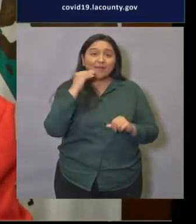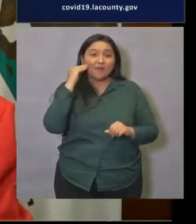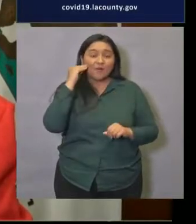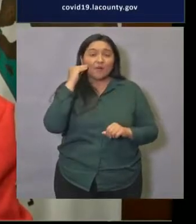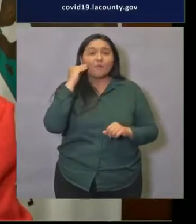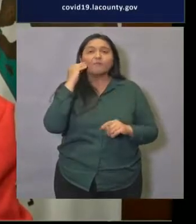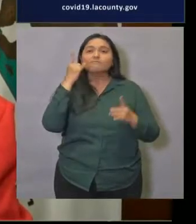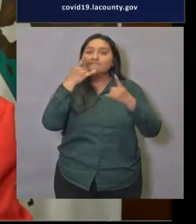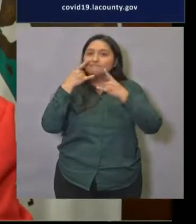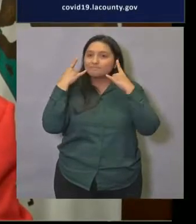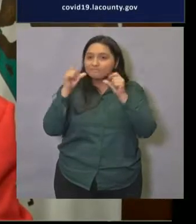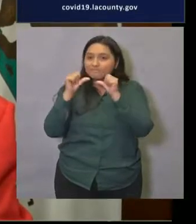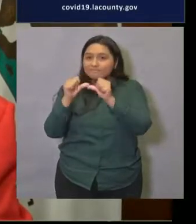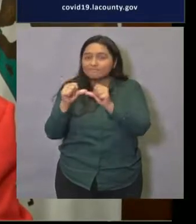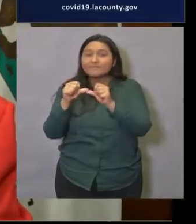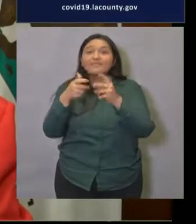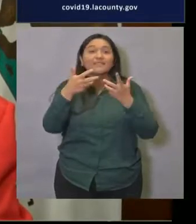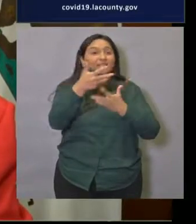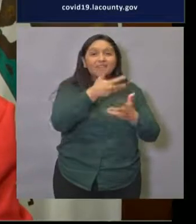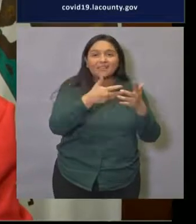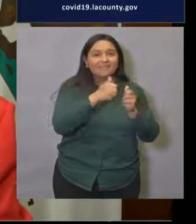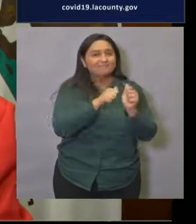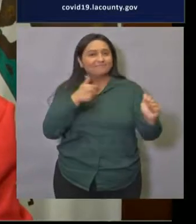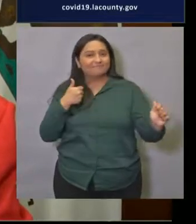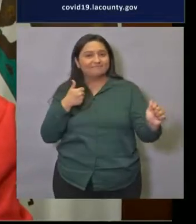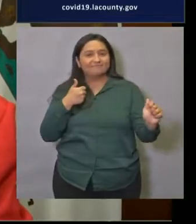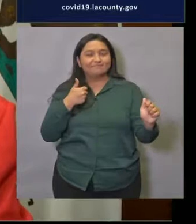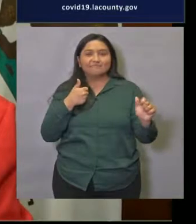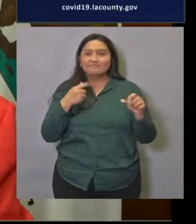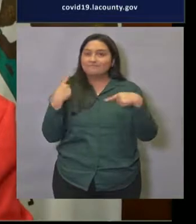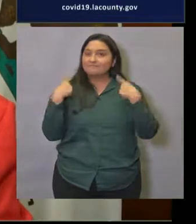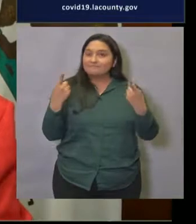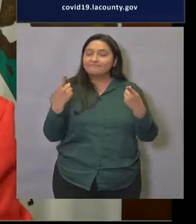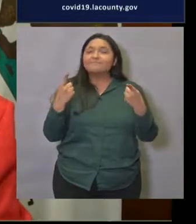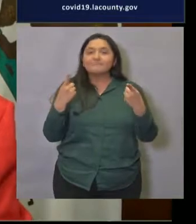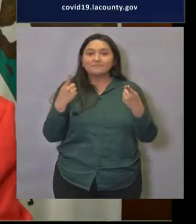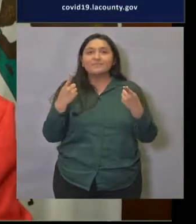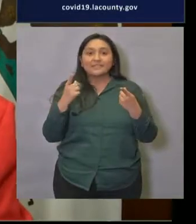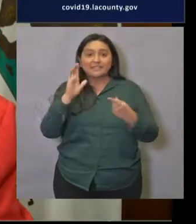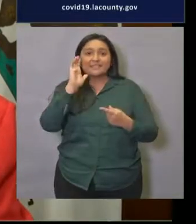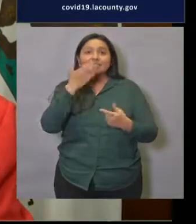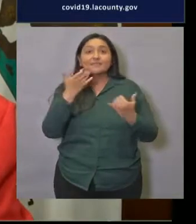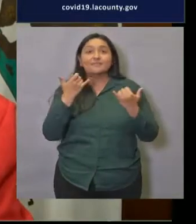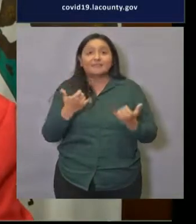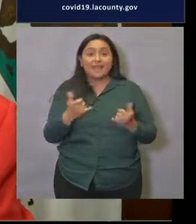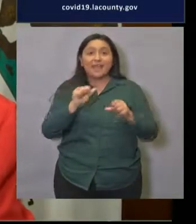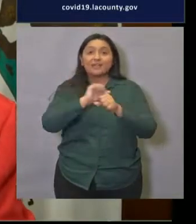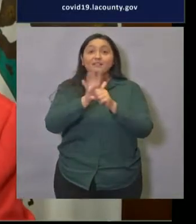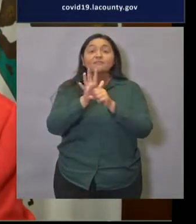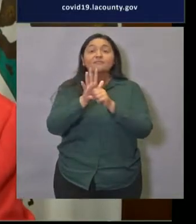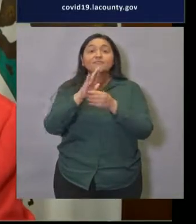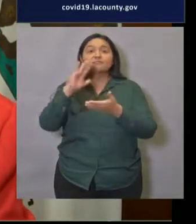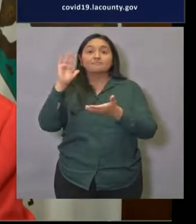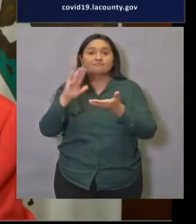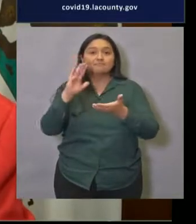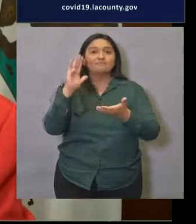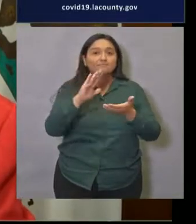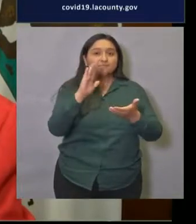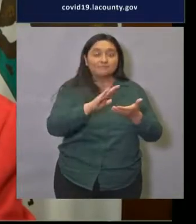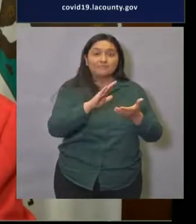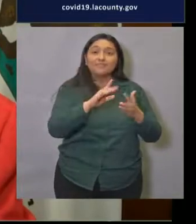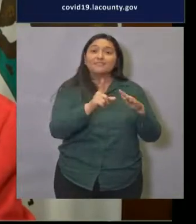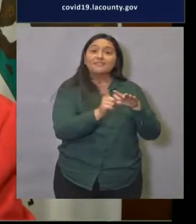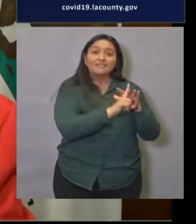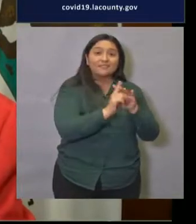usando máscaras y practicando la distancia. Parece que estamos saliendo de esta crisis. Nuestros casos y muertes